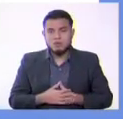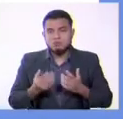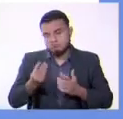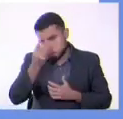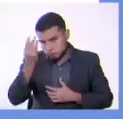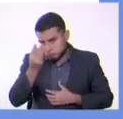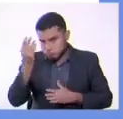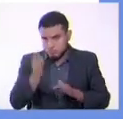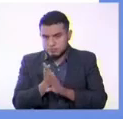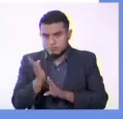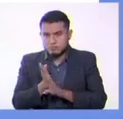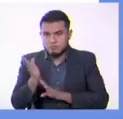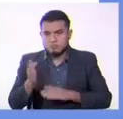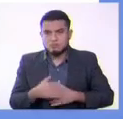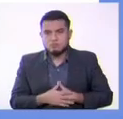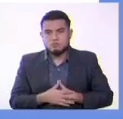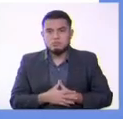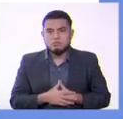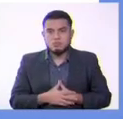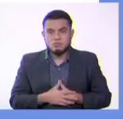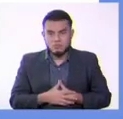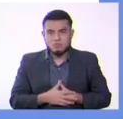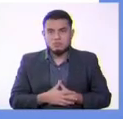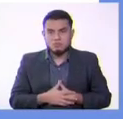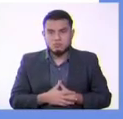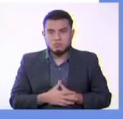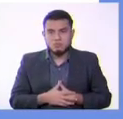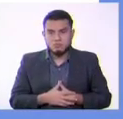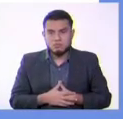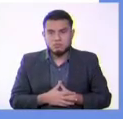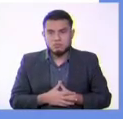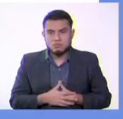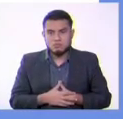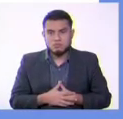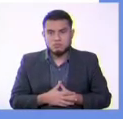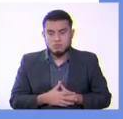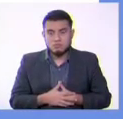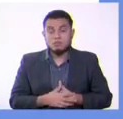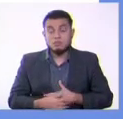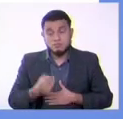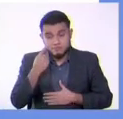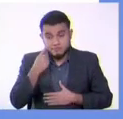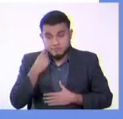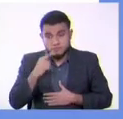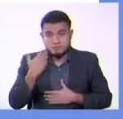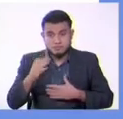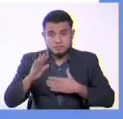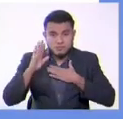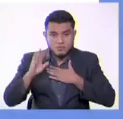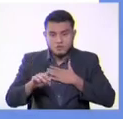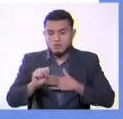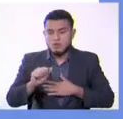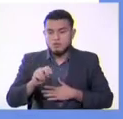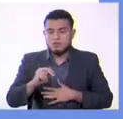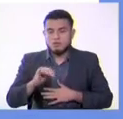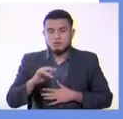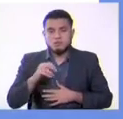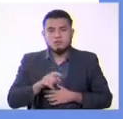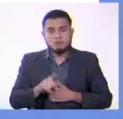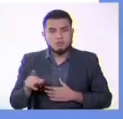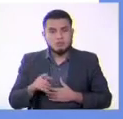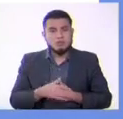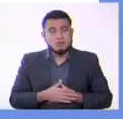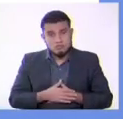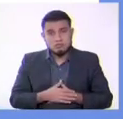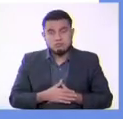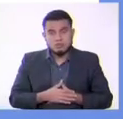En estos son los encargados de velar por el cumplimiento de esas sanciones, de esas penas,